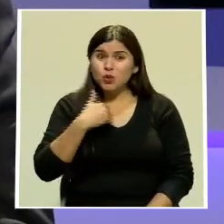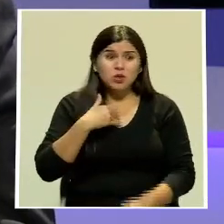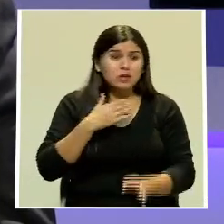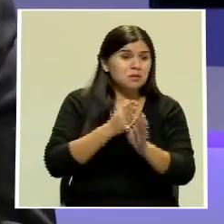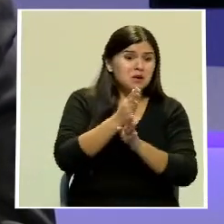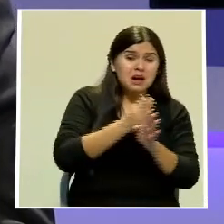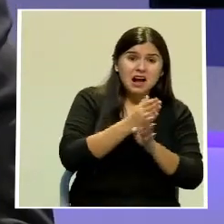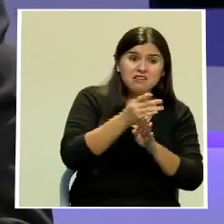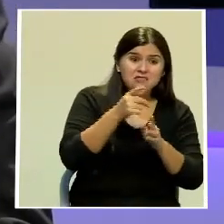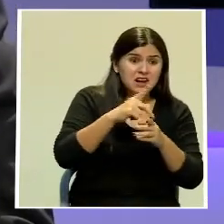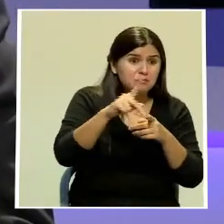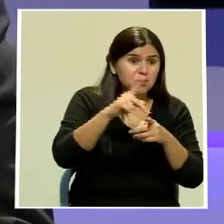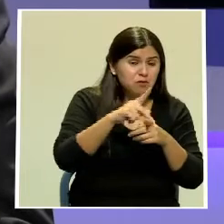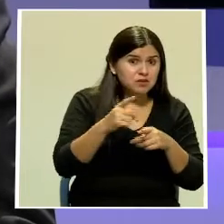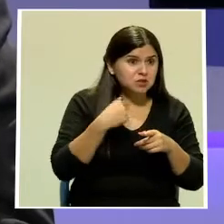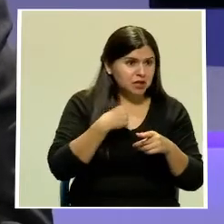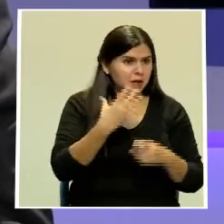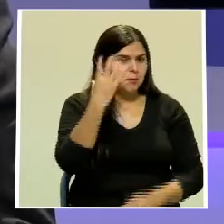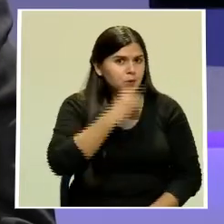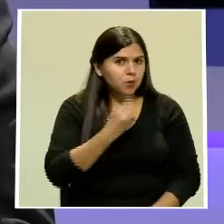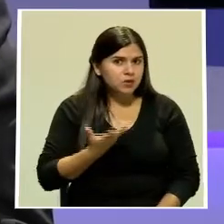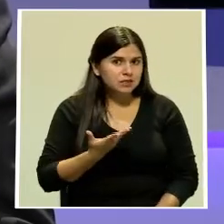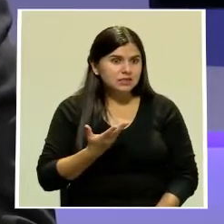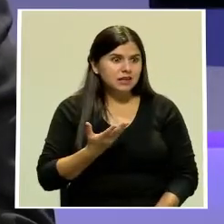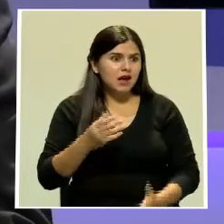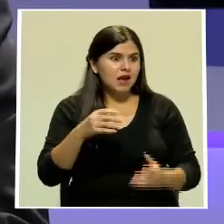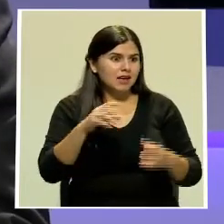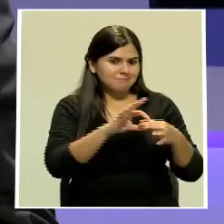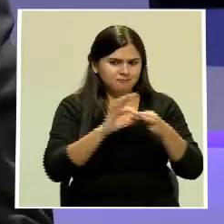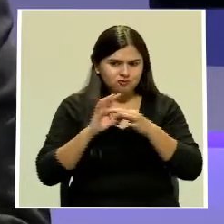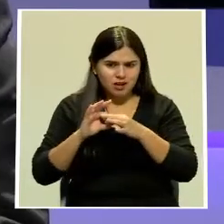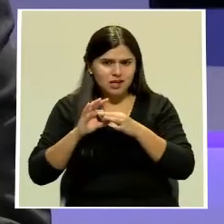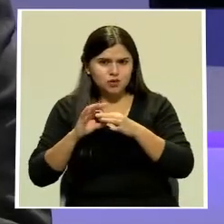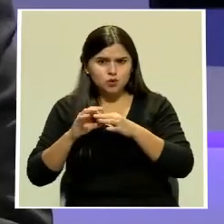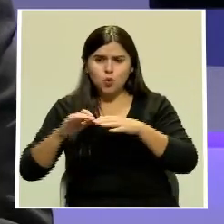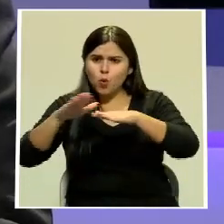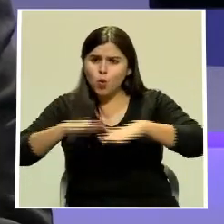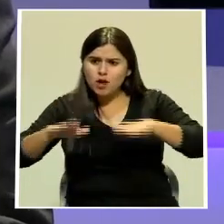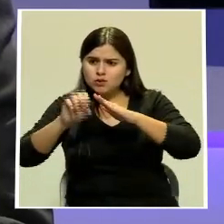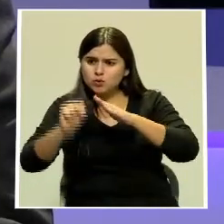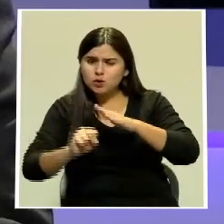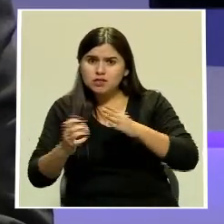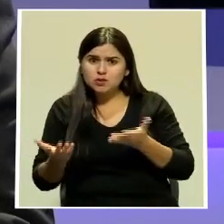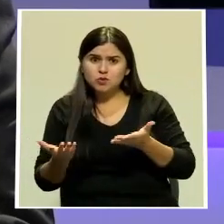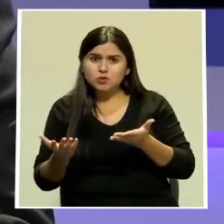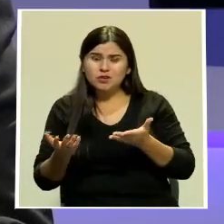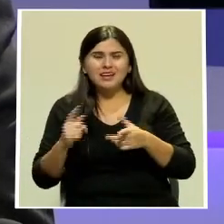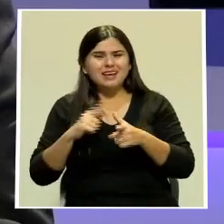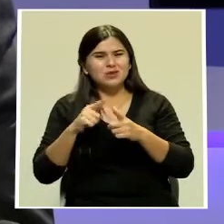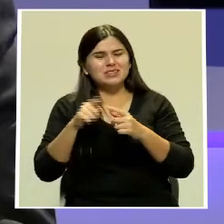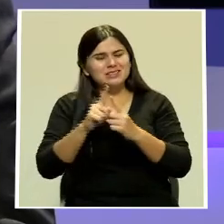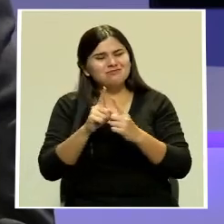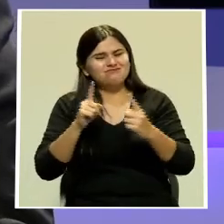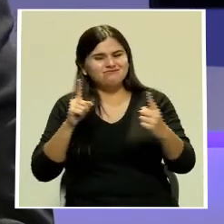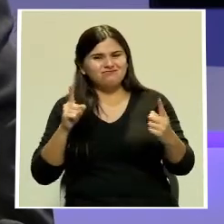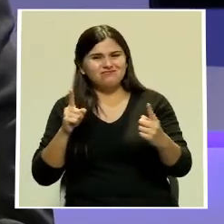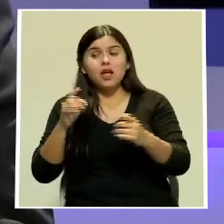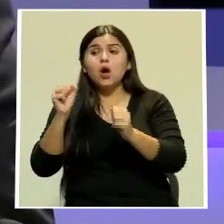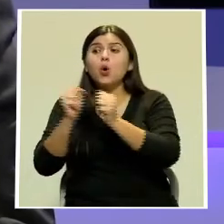atractivas, digamos, también con la dinámica de la zona sur. Entonces eso va generando una brecha. Con el Instituto Tecnológico hemos